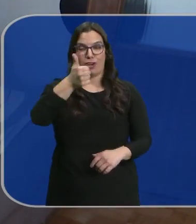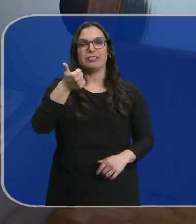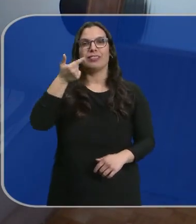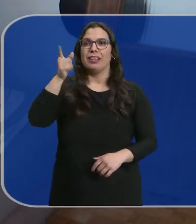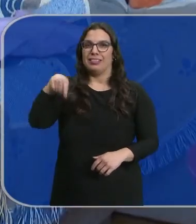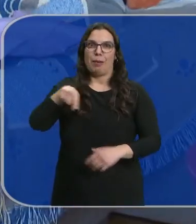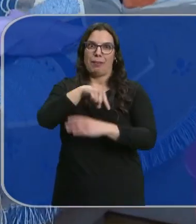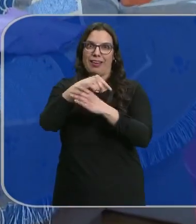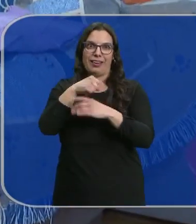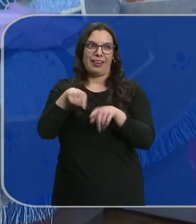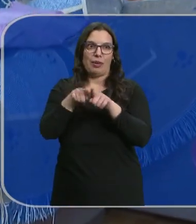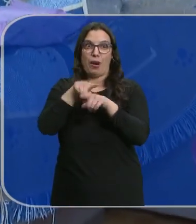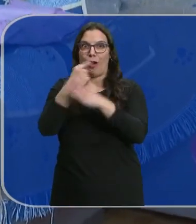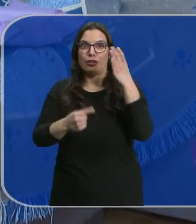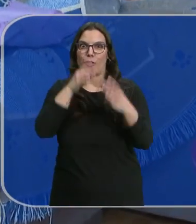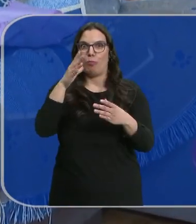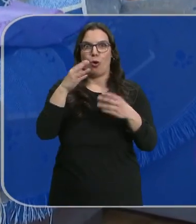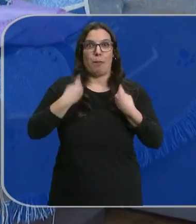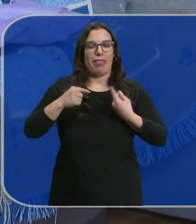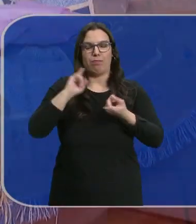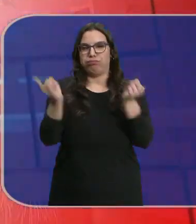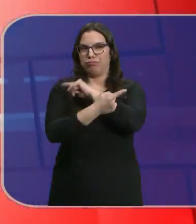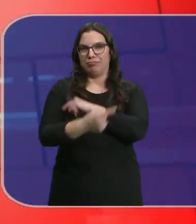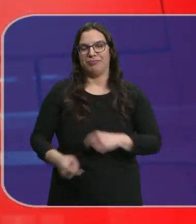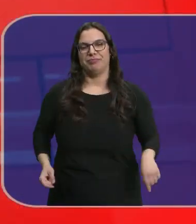también están rendidos con su nuevo ritmo de vida.